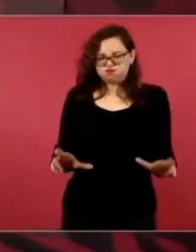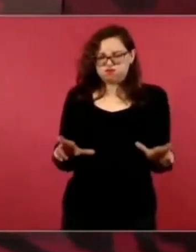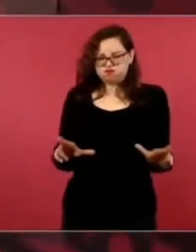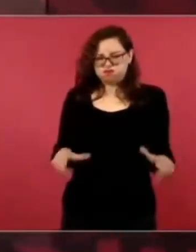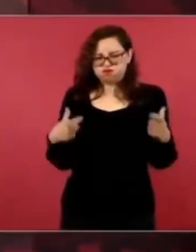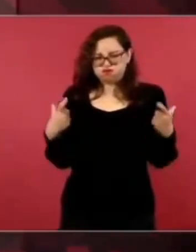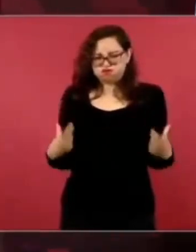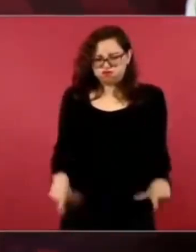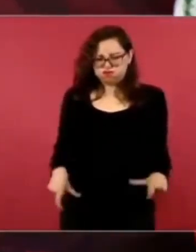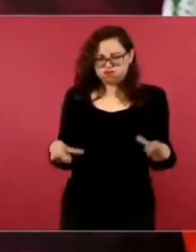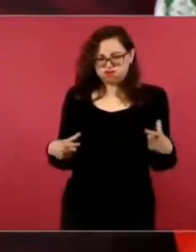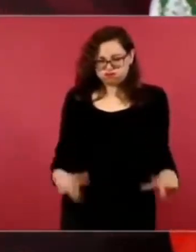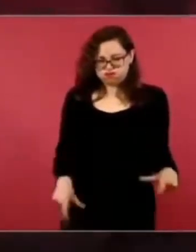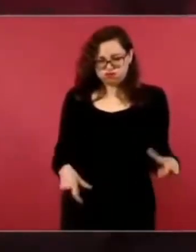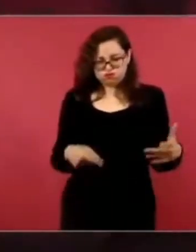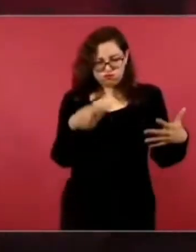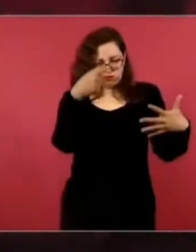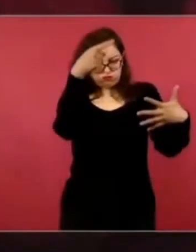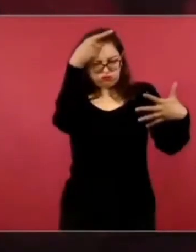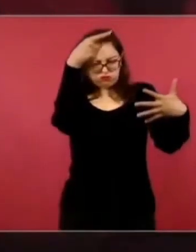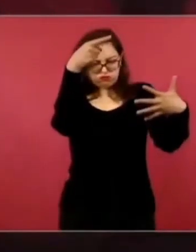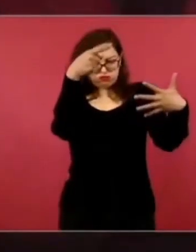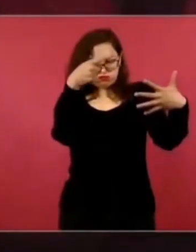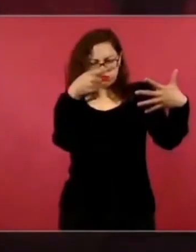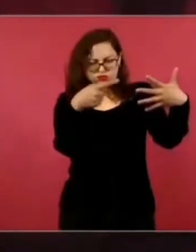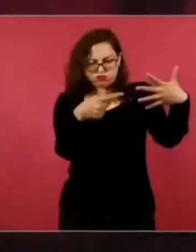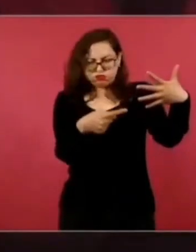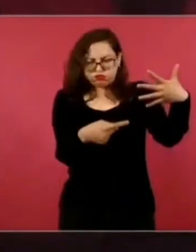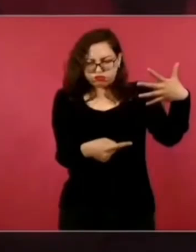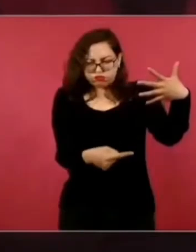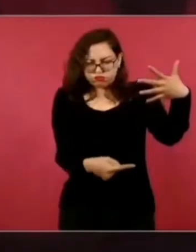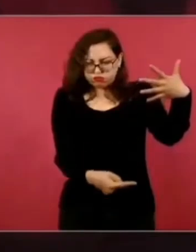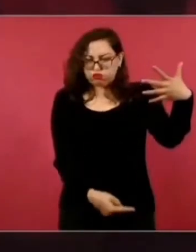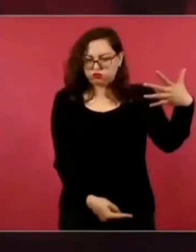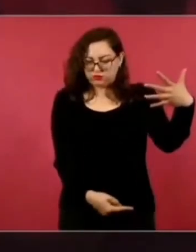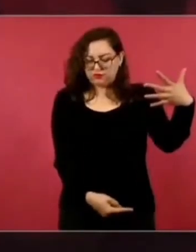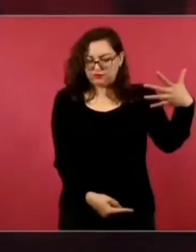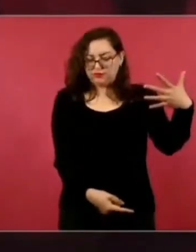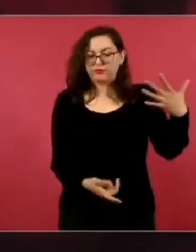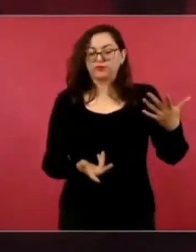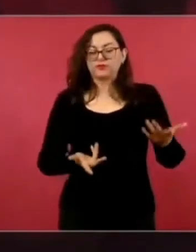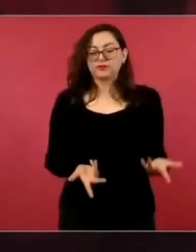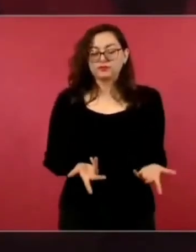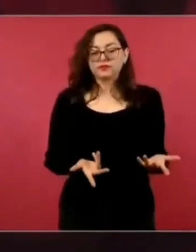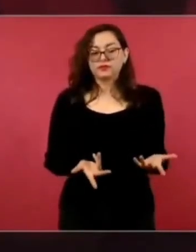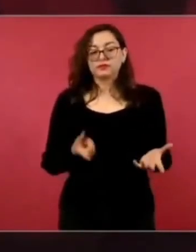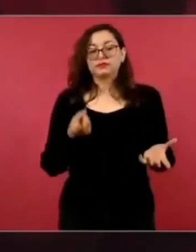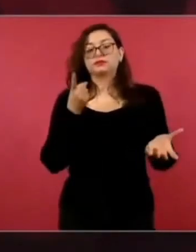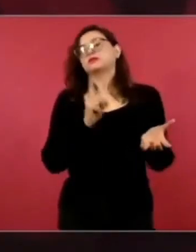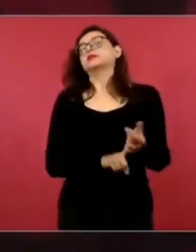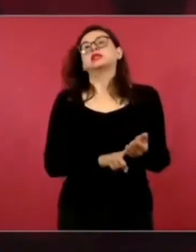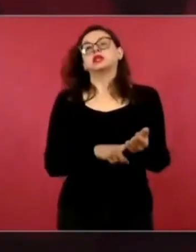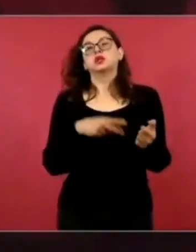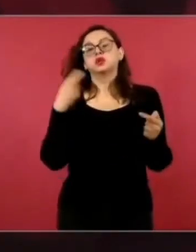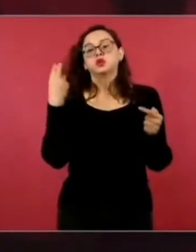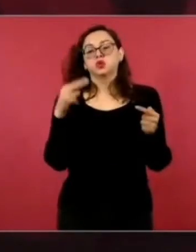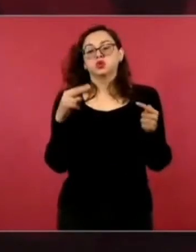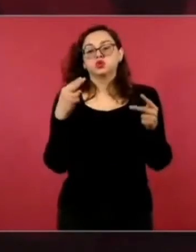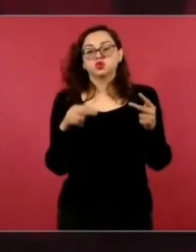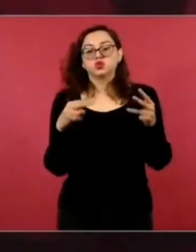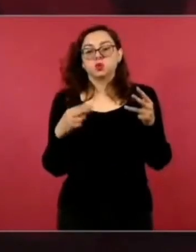porque decidían solo incluir a los que